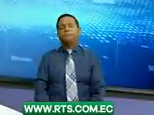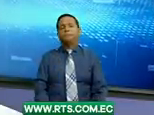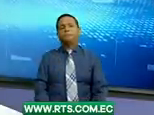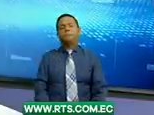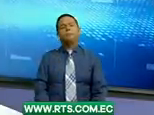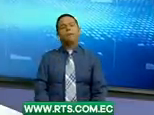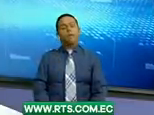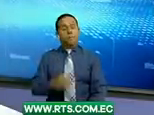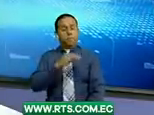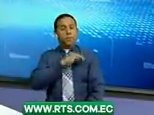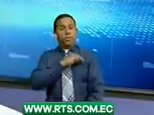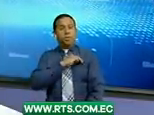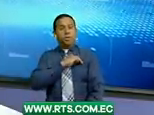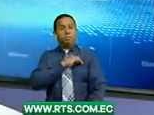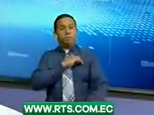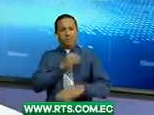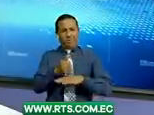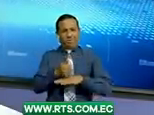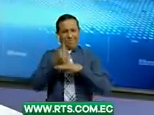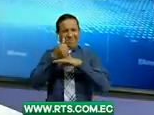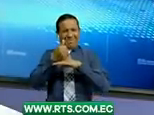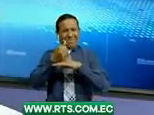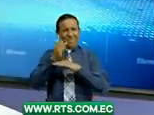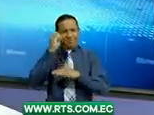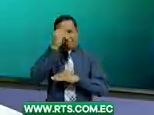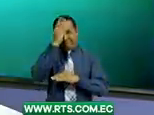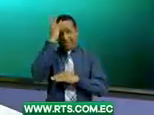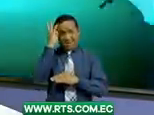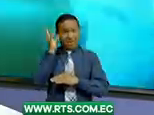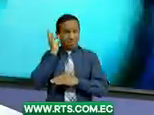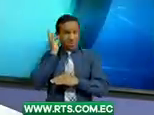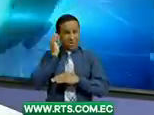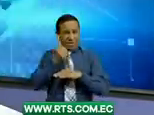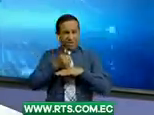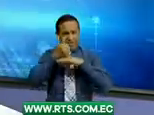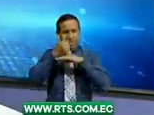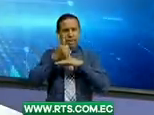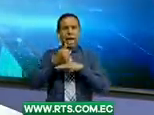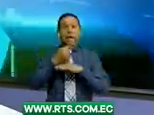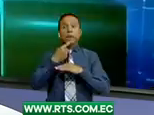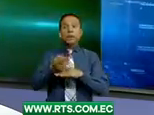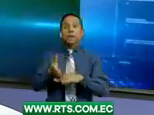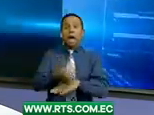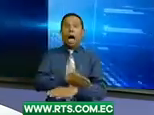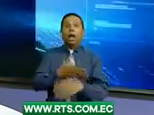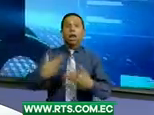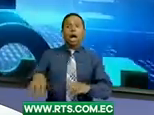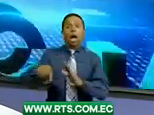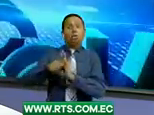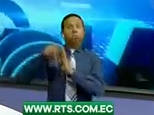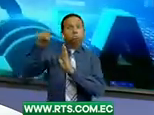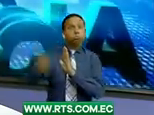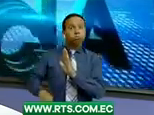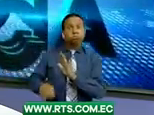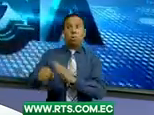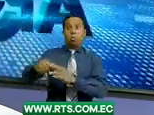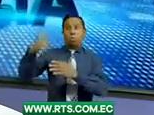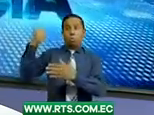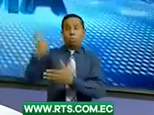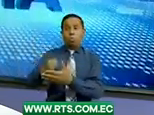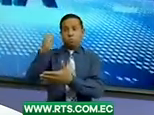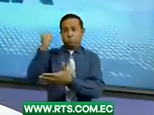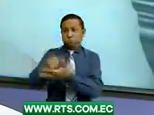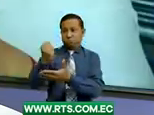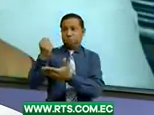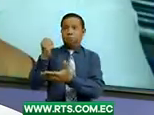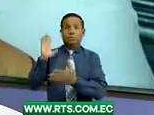de Guayaquil, Cintia Viteri, informó que una vez notificada la acción de protección a favor del municipio, el Ministerio de